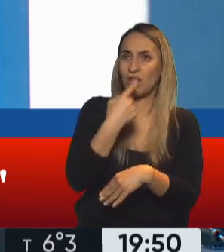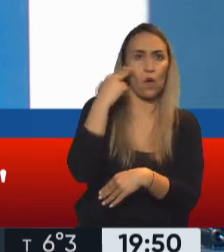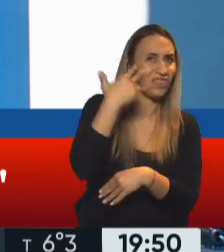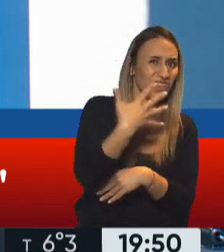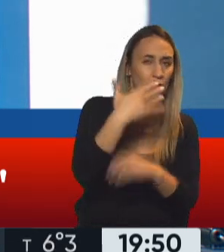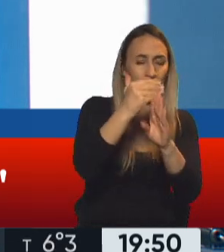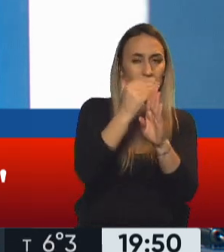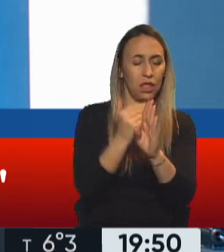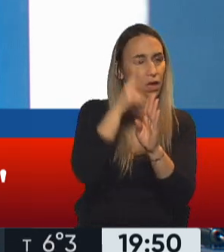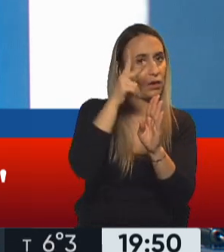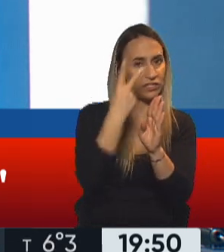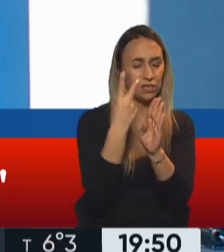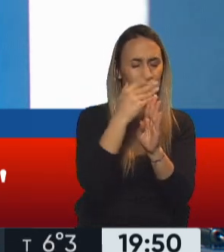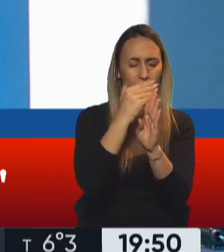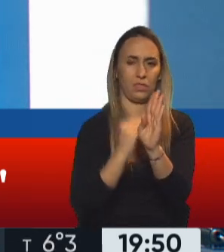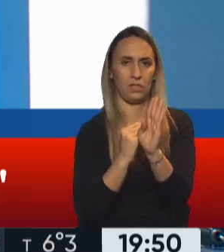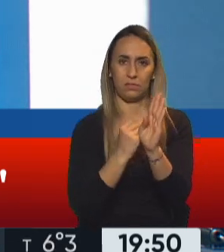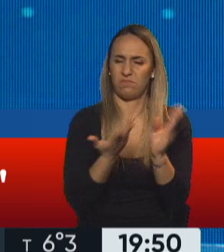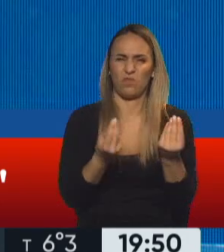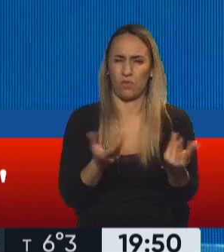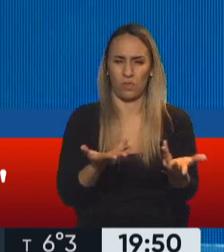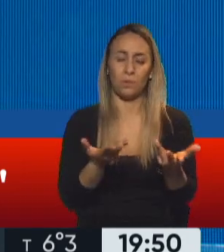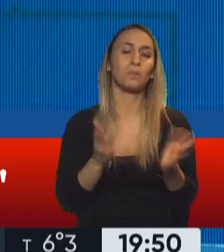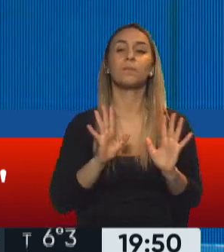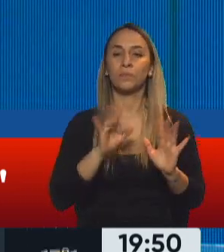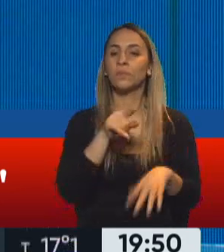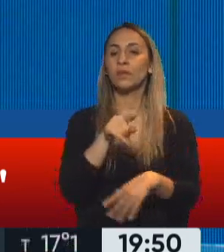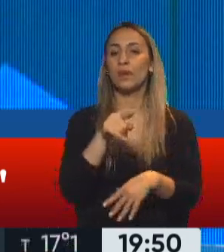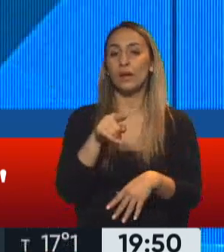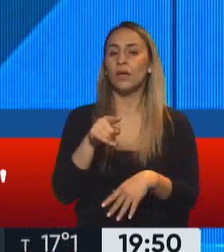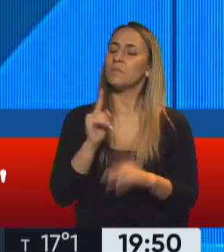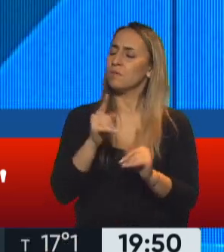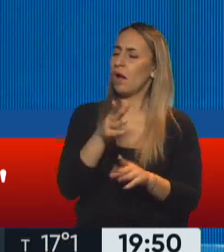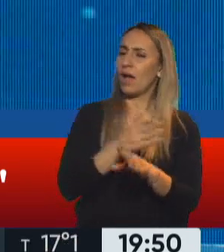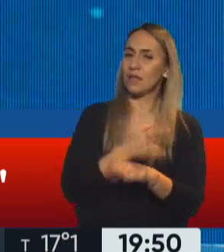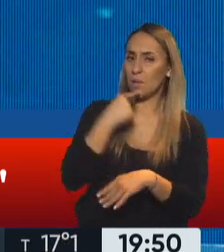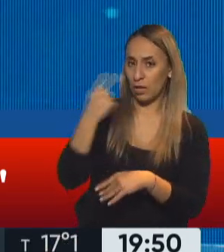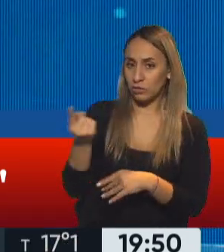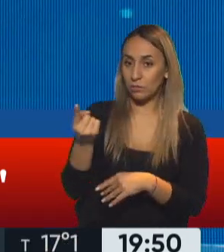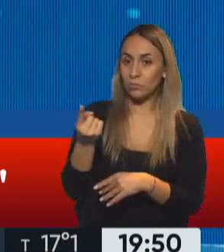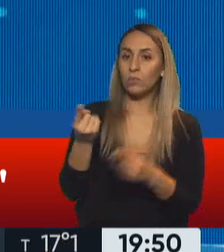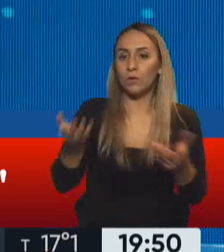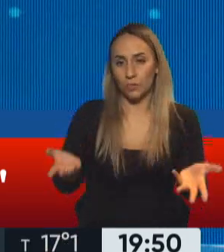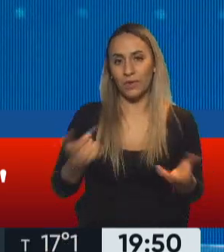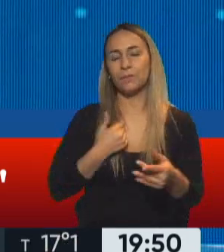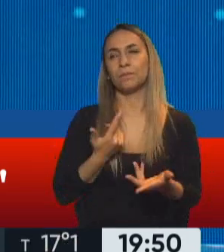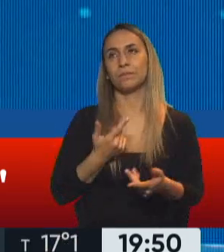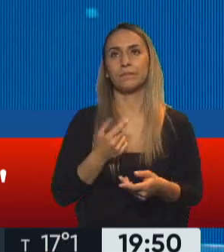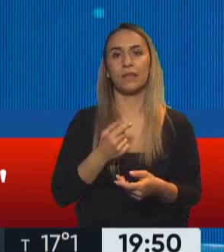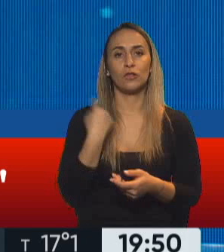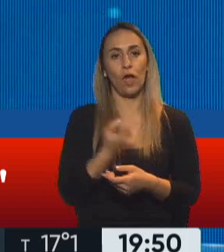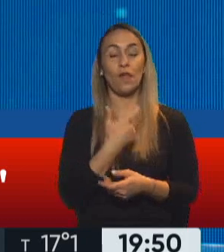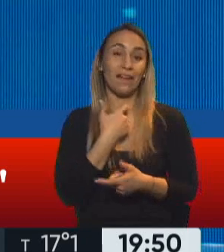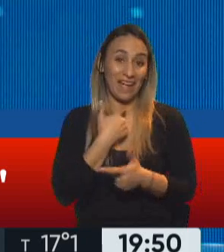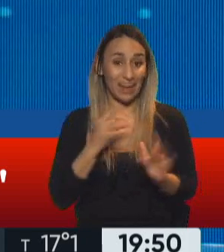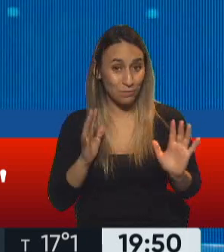y algo. Pero, a ver, porque justo ahí le voy a volver sobre lo que le preguntaba Felicitas. Obviamente que nadie quiere, todos quisiéramos que no